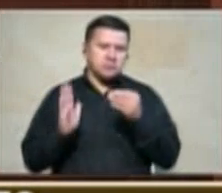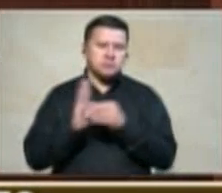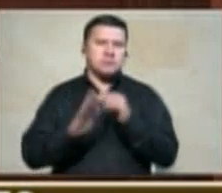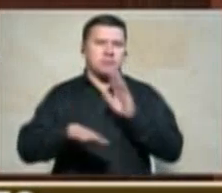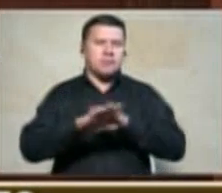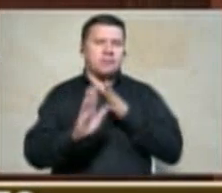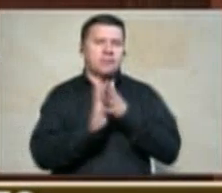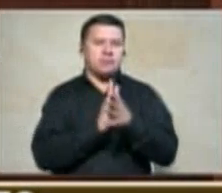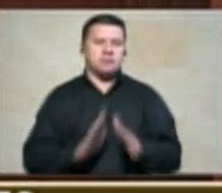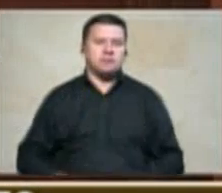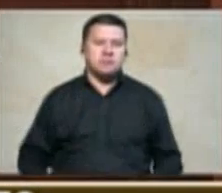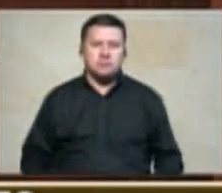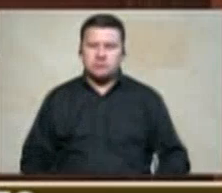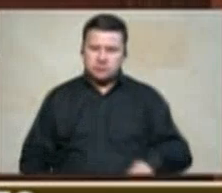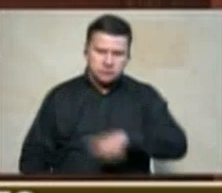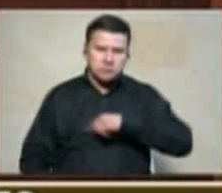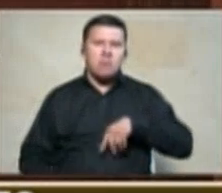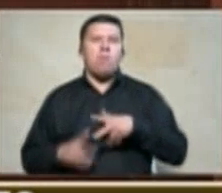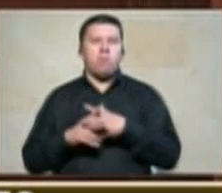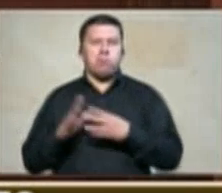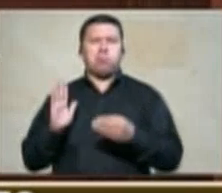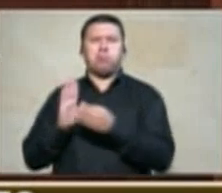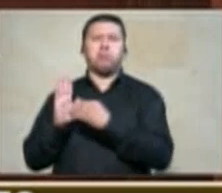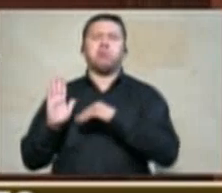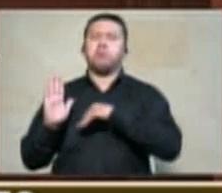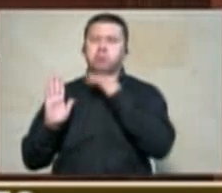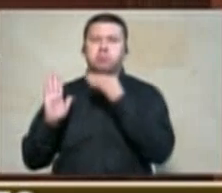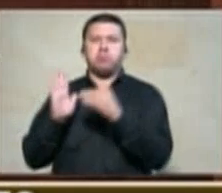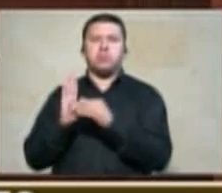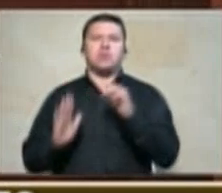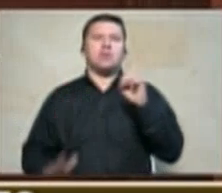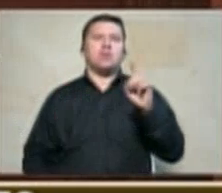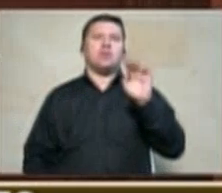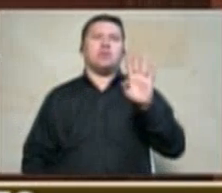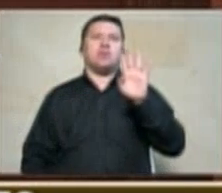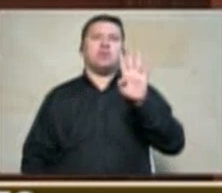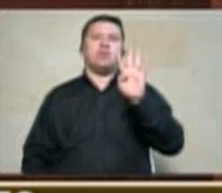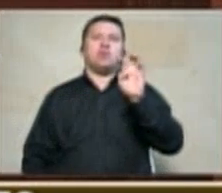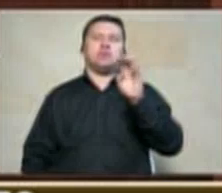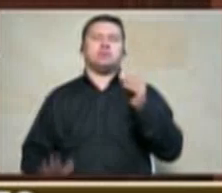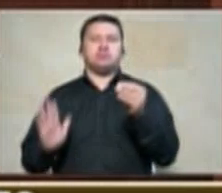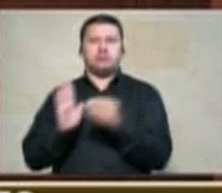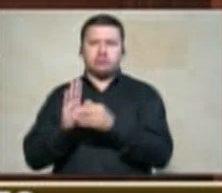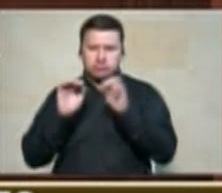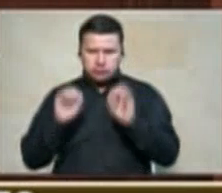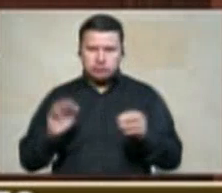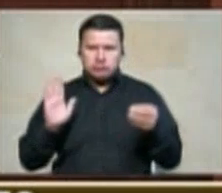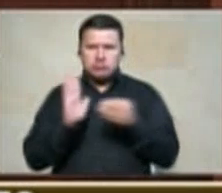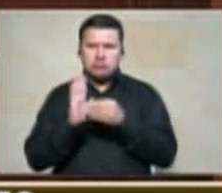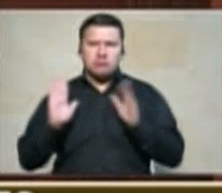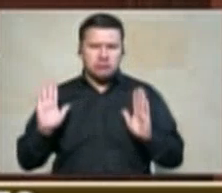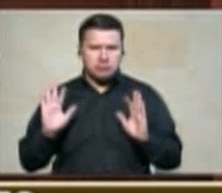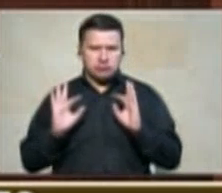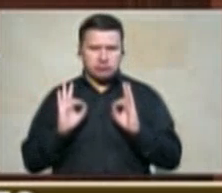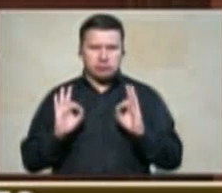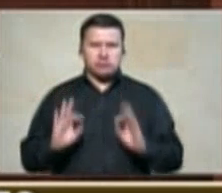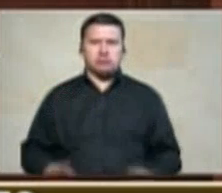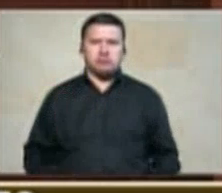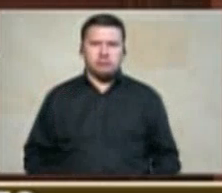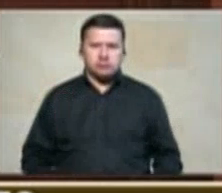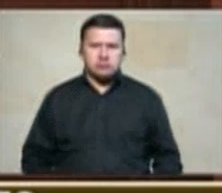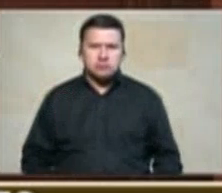mensaje de que tenemos un instrumento, que es la ley 1448, que ha sido en